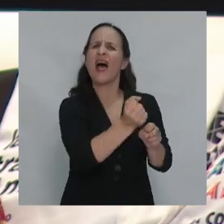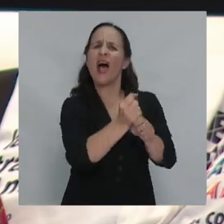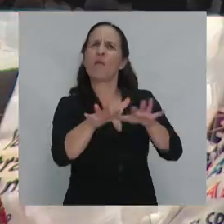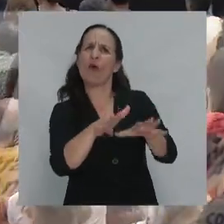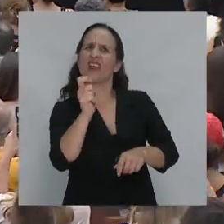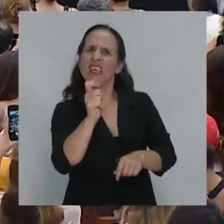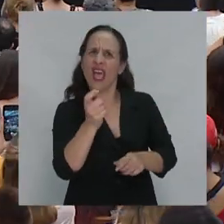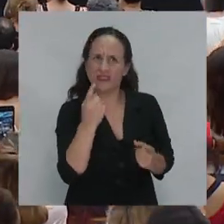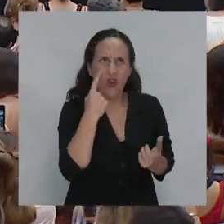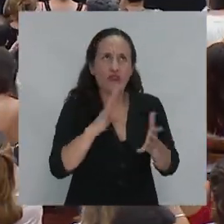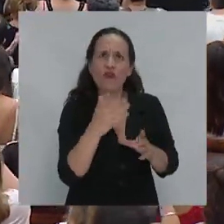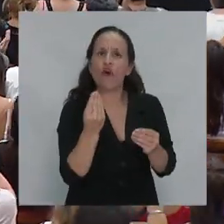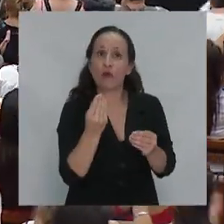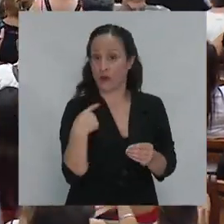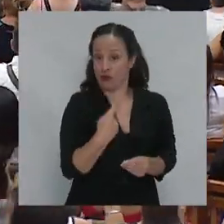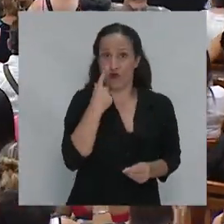viviéndolo.